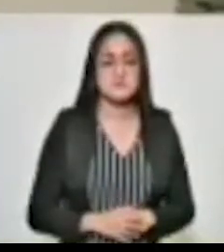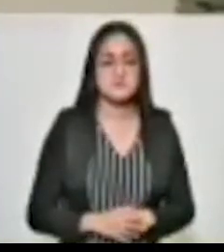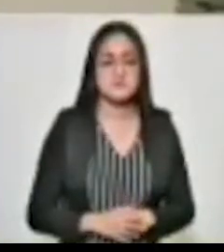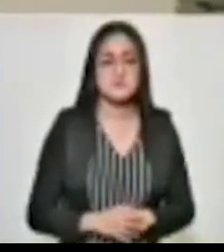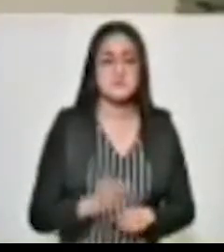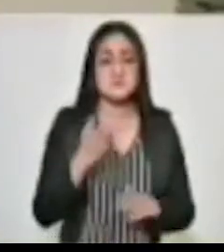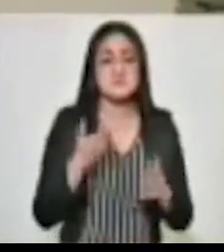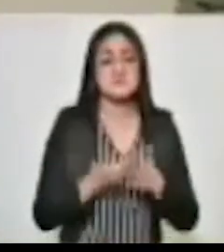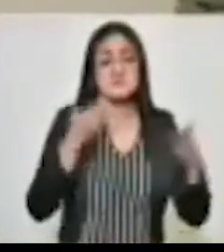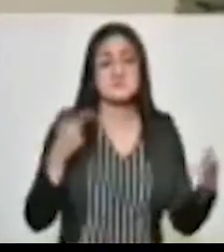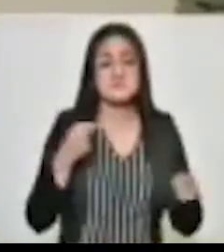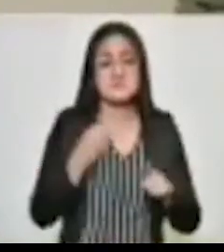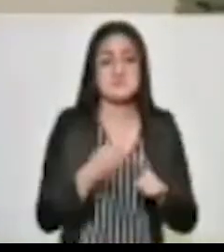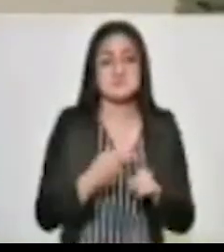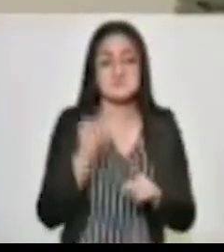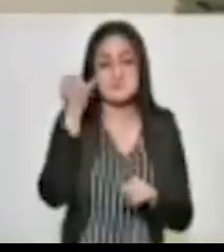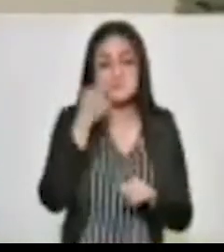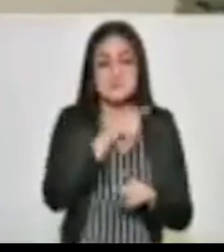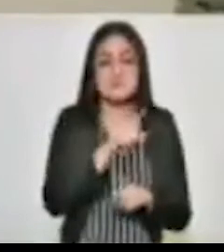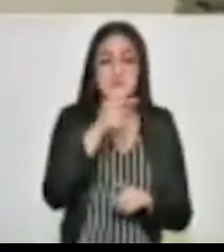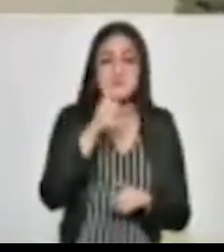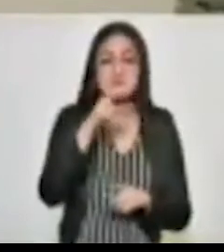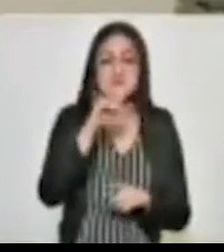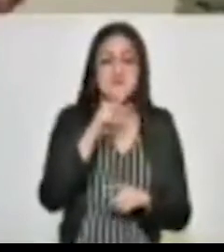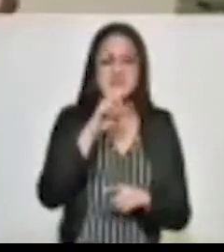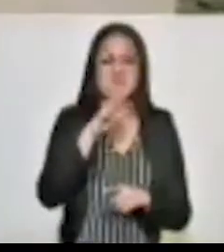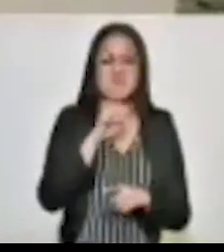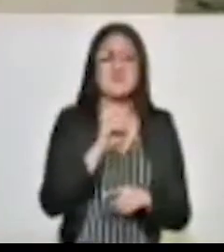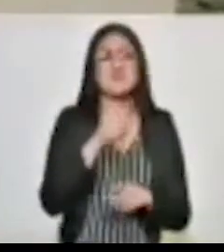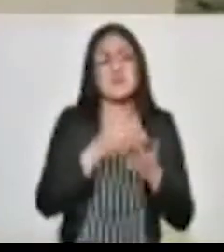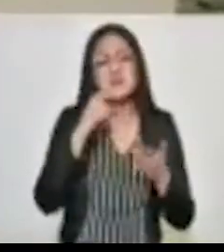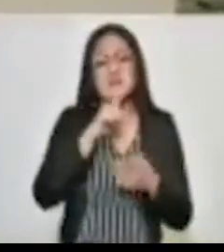Ese antes de García Iberos y después de García Iberos, todo siguió